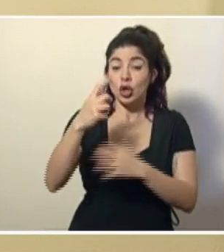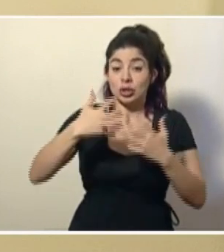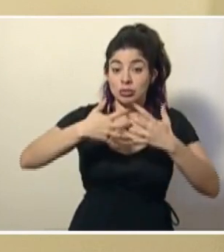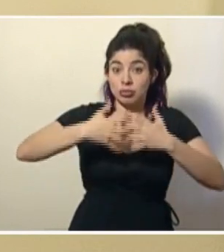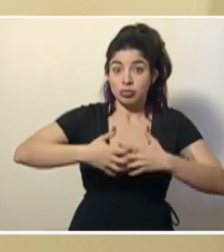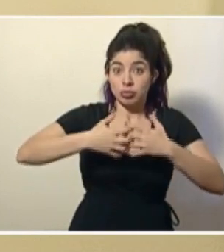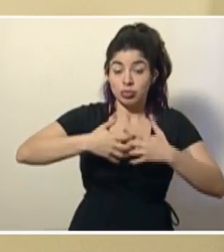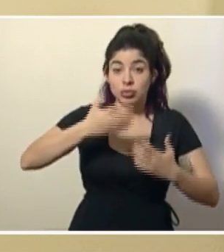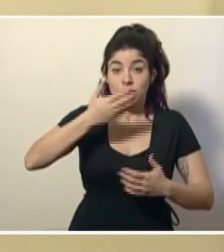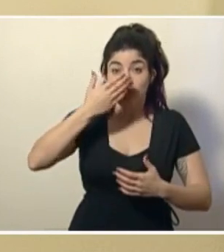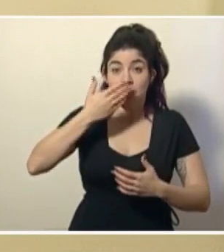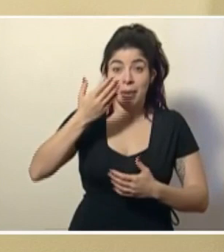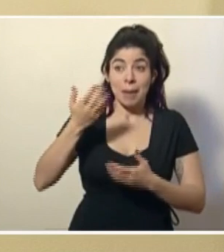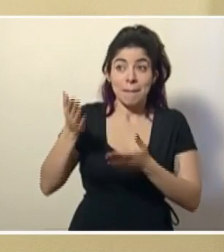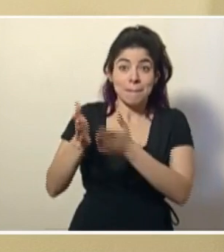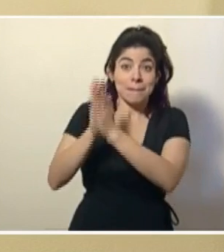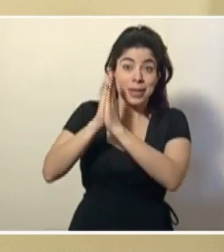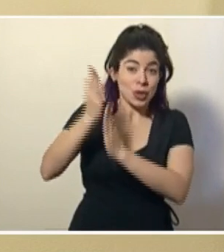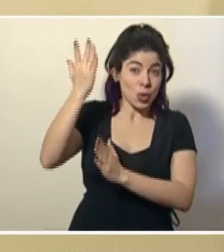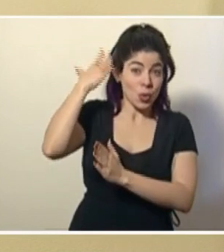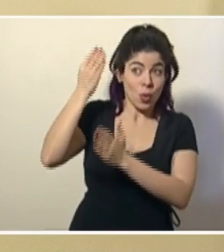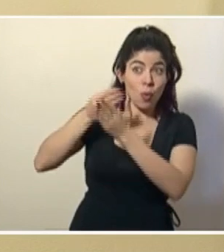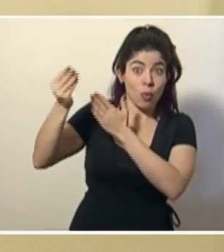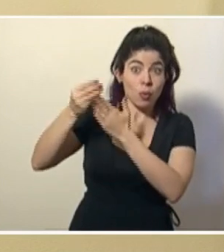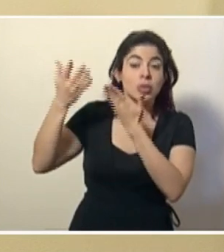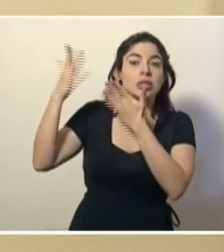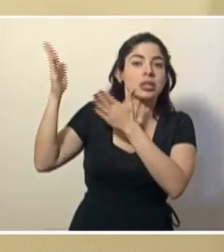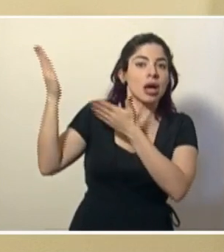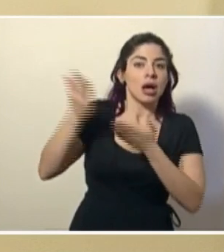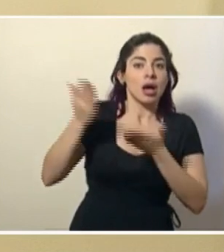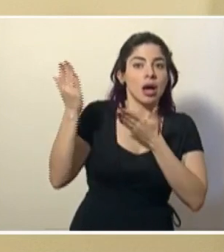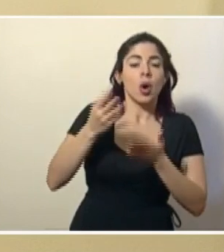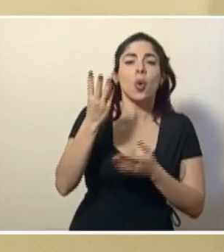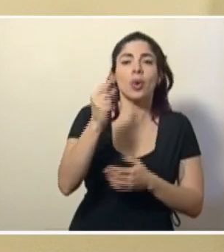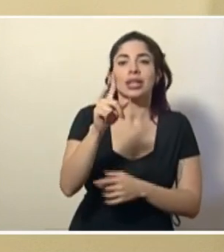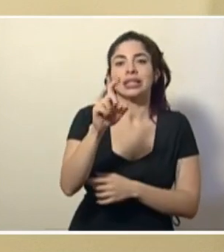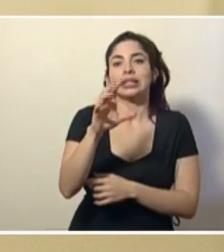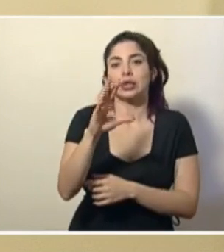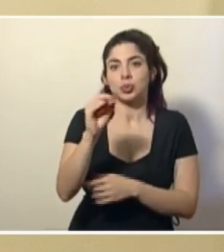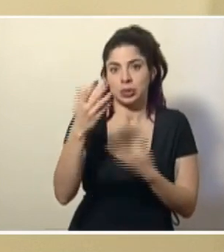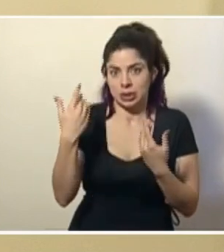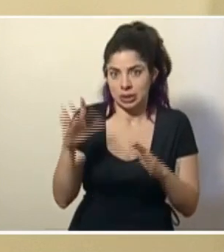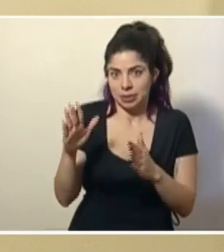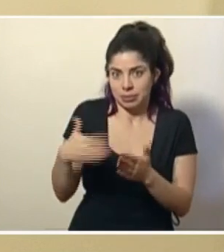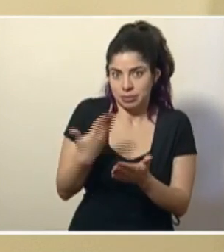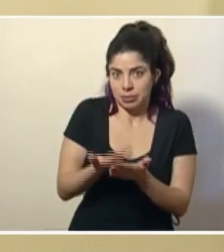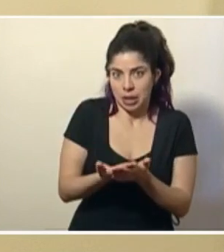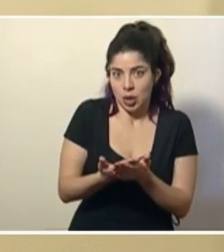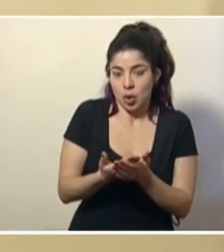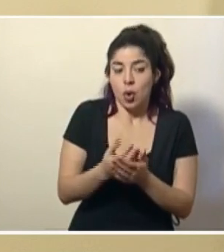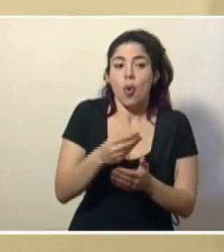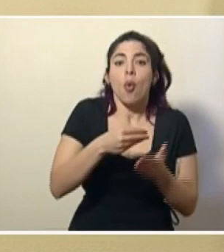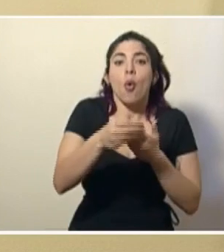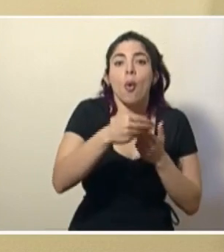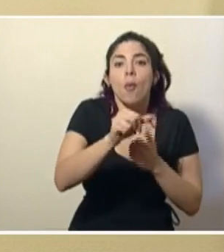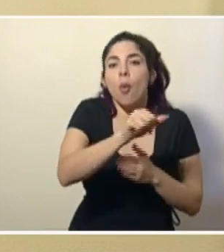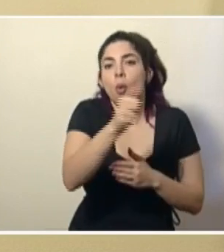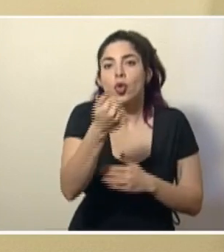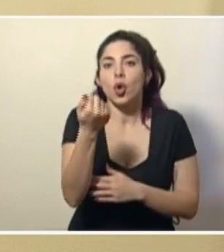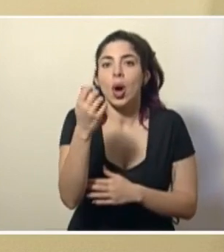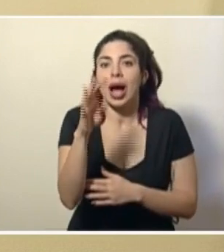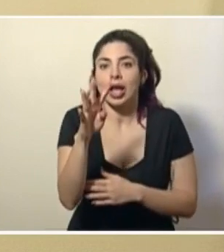que se habían pedido muy temprano en esta pandemia, ya han ingresado 150 de ellos. Se compraron otros